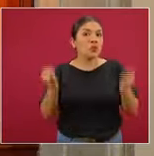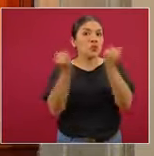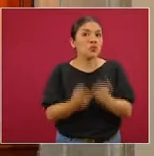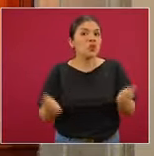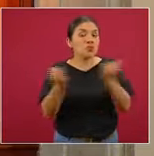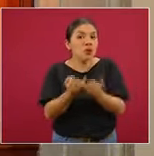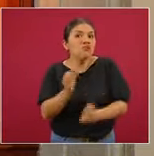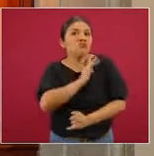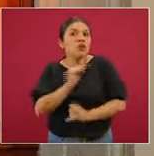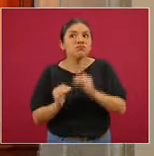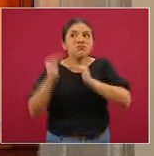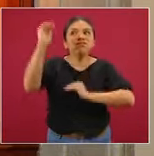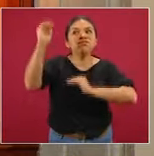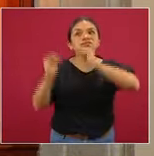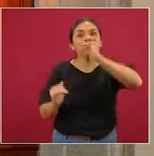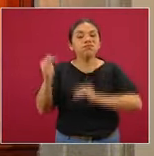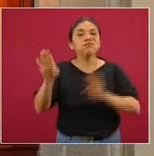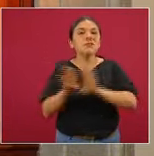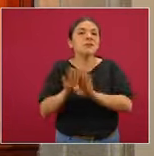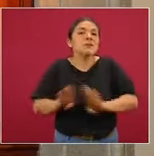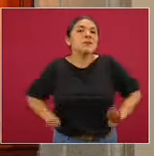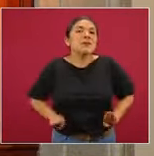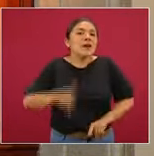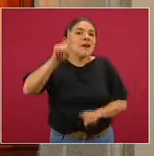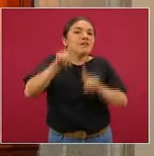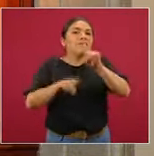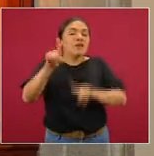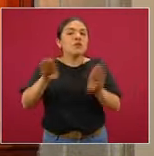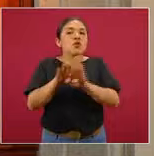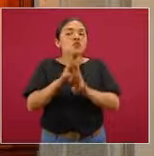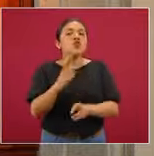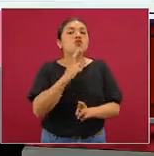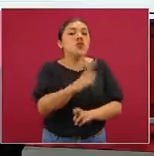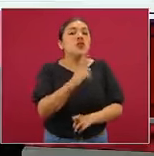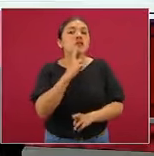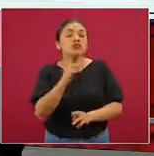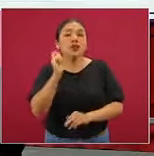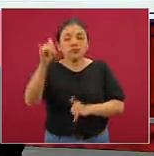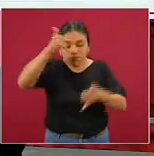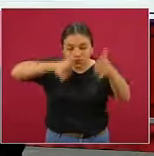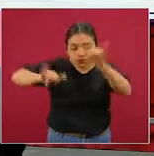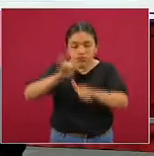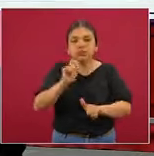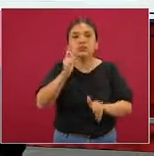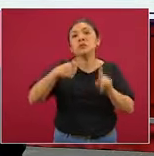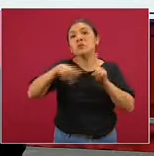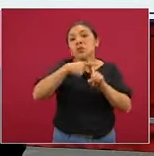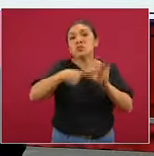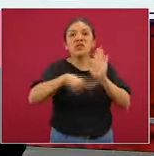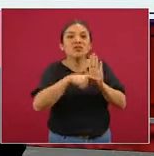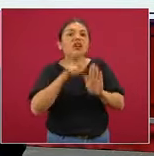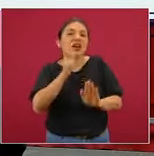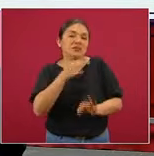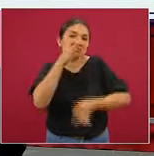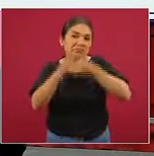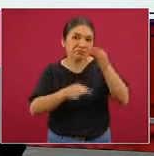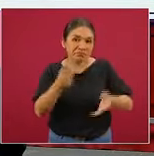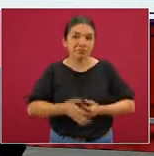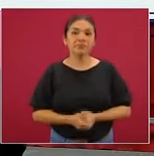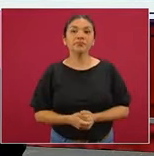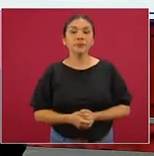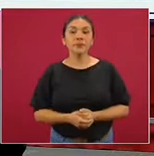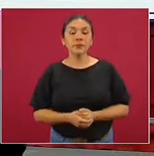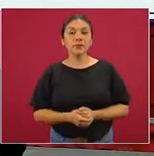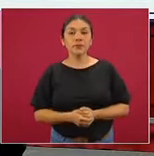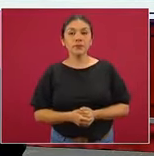pudiera incrementarse en función, lógicamente, de la cantidad de resultados que día con día se vayan emitiendo.